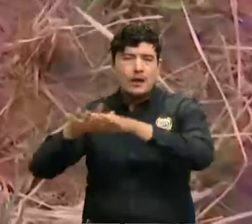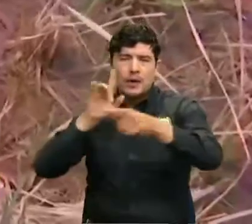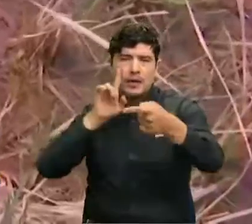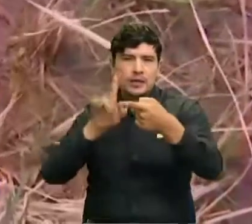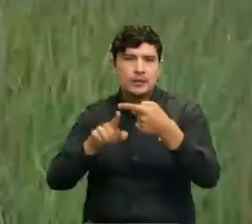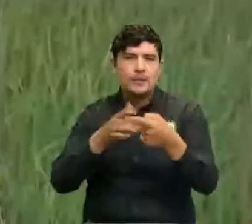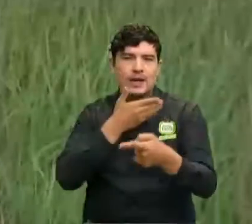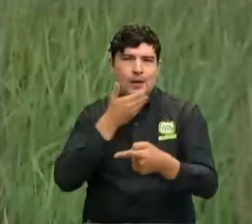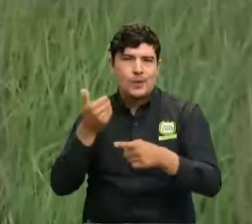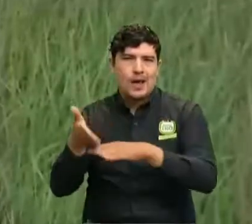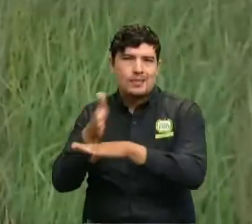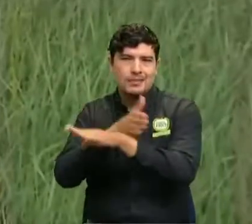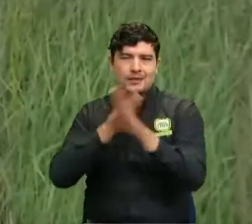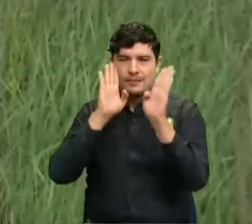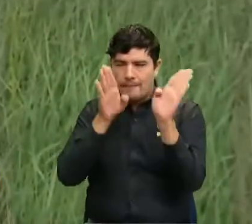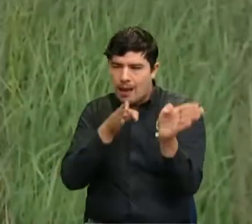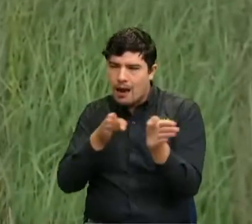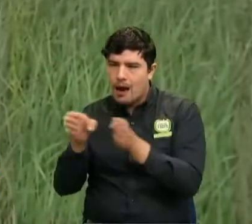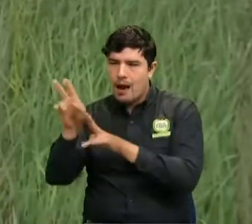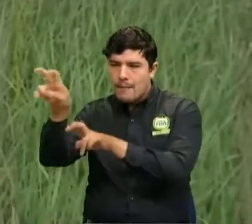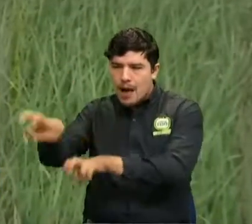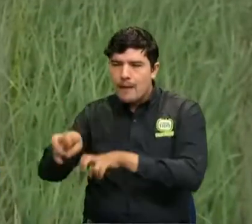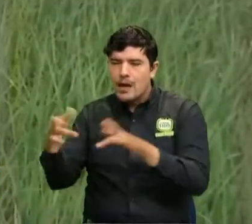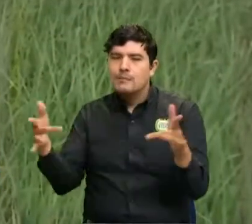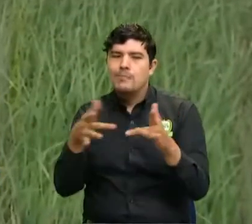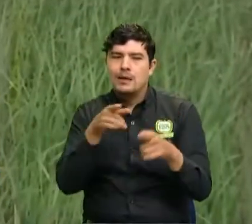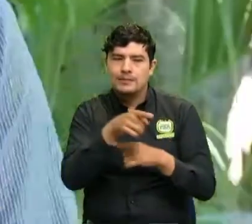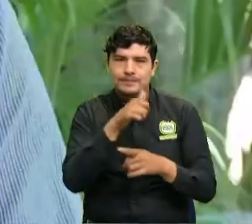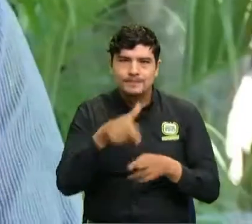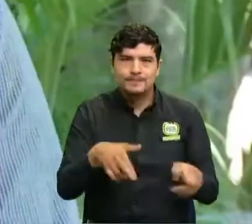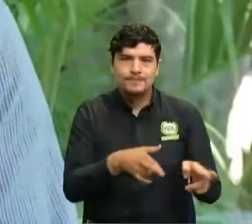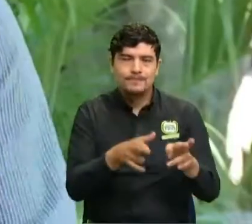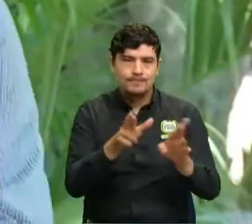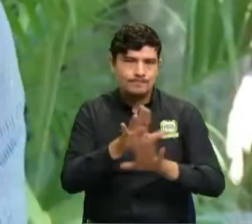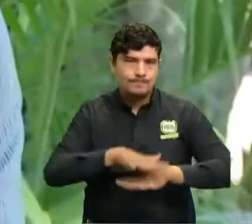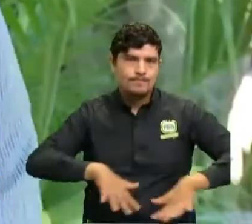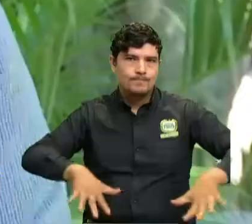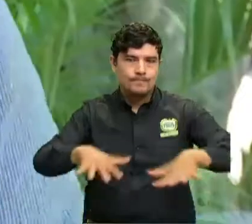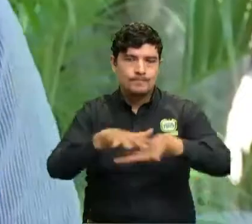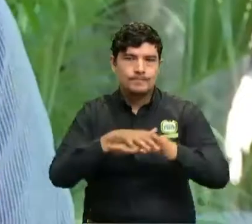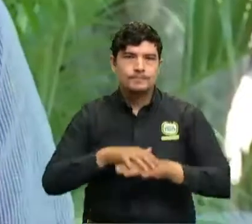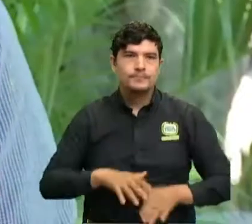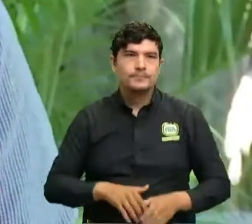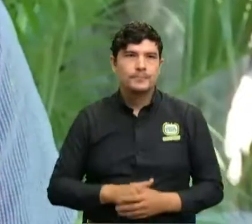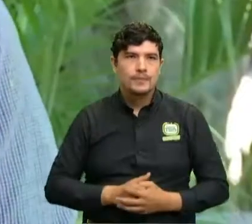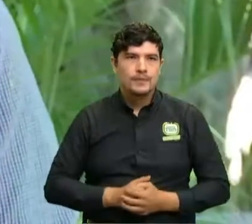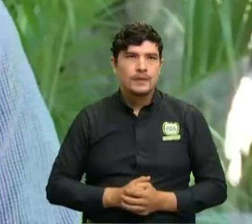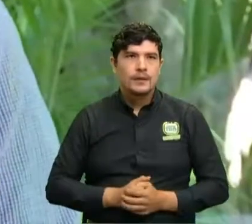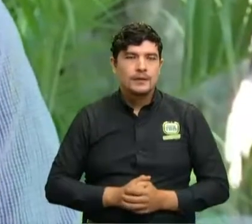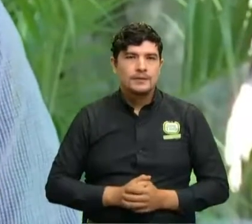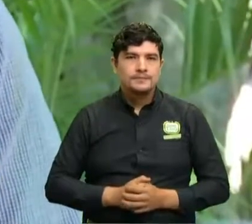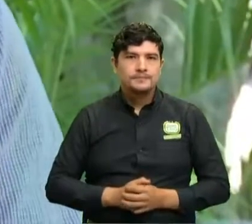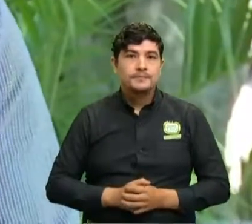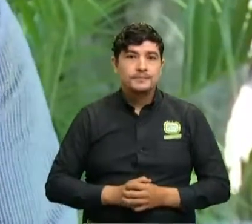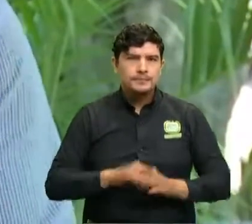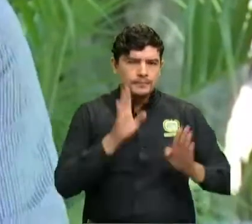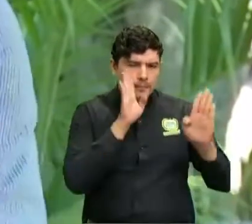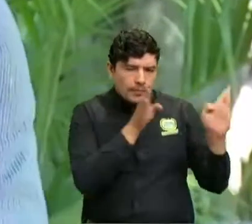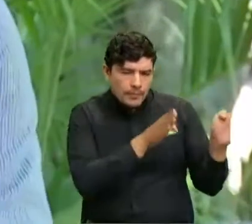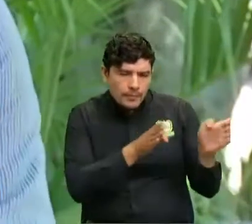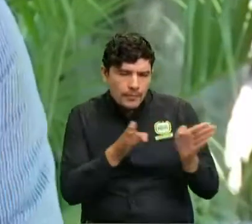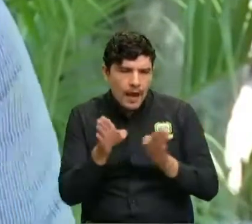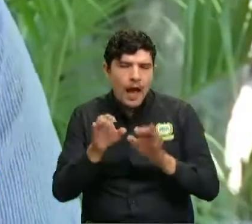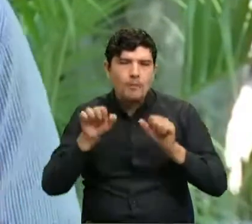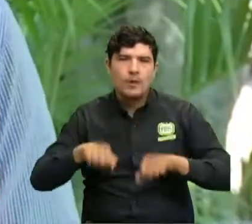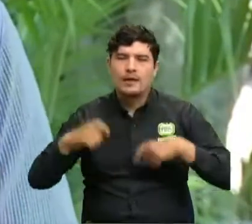la planificación de los cultivos. A través de la investigación generamos la base y la oferta que nos va a permitir adoptar